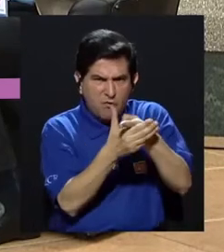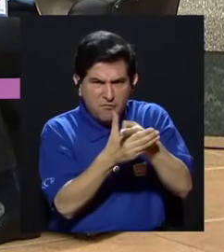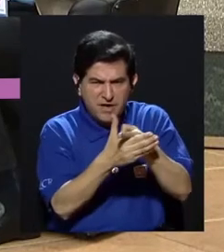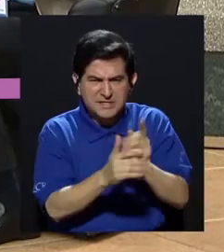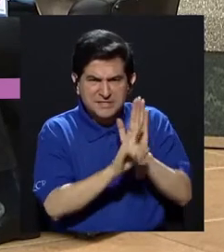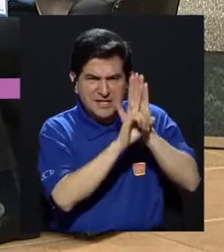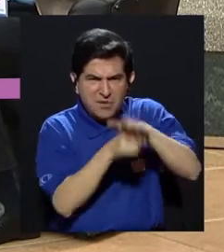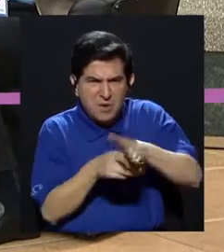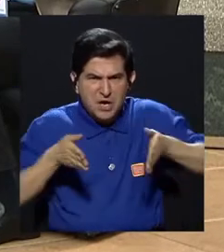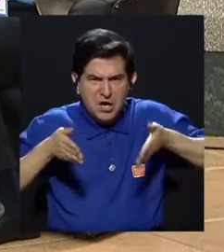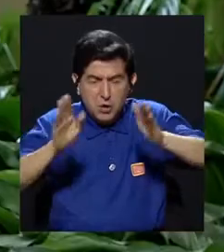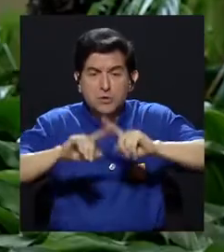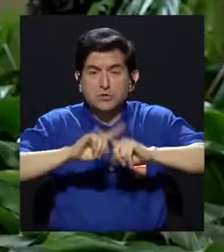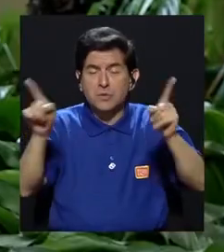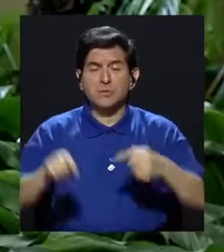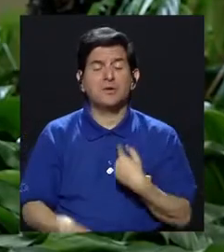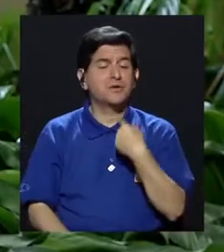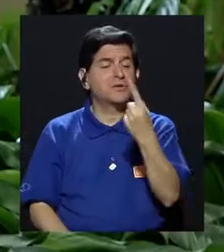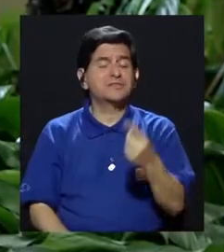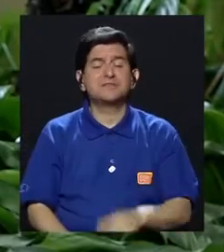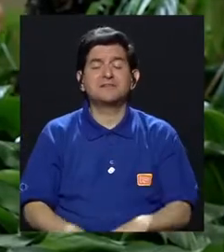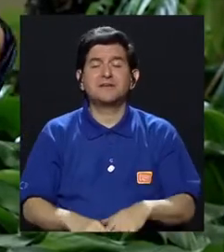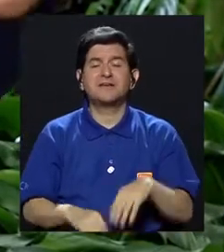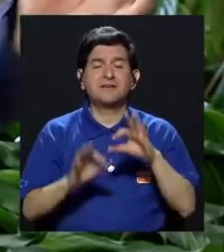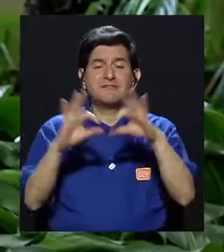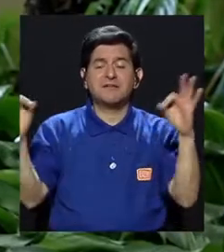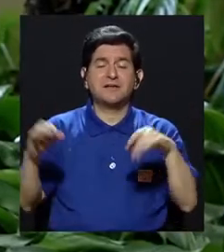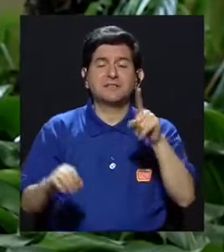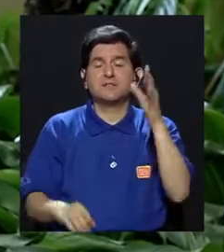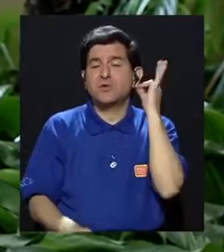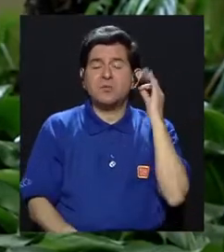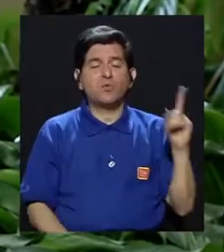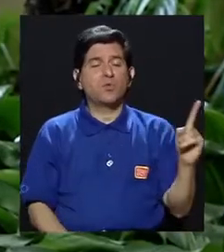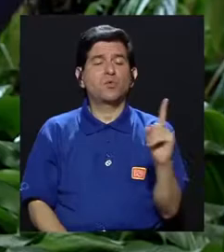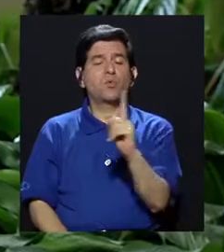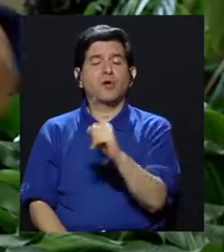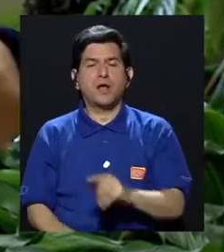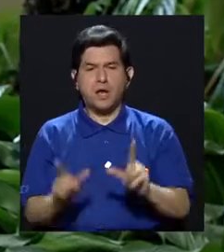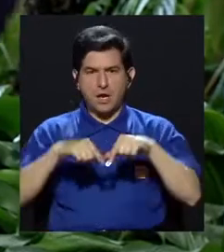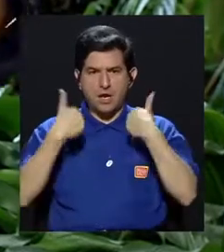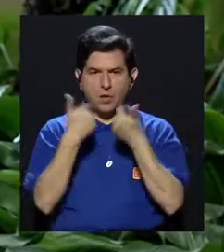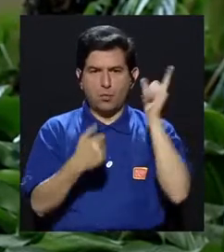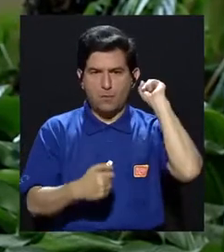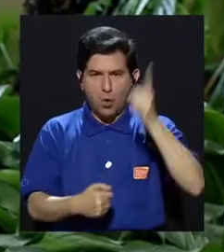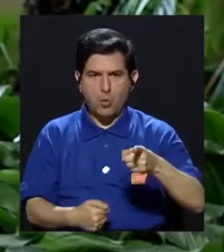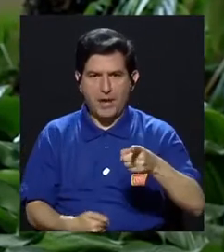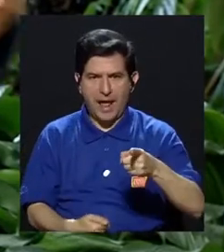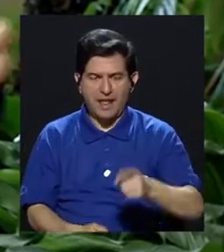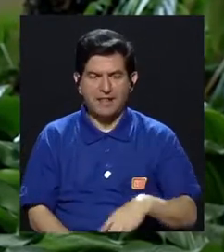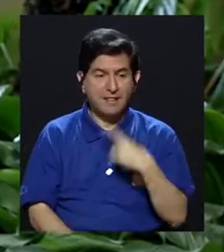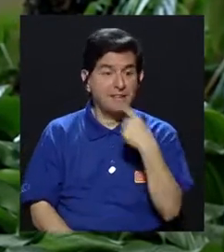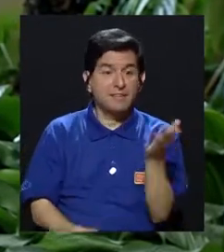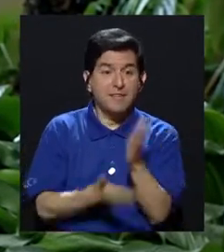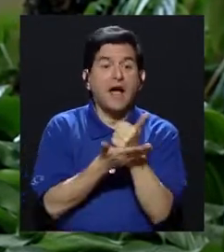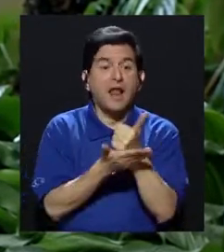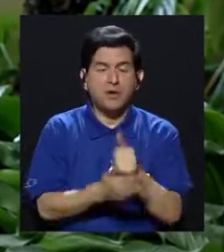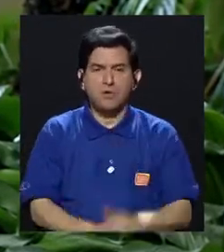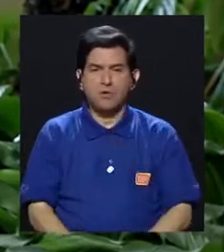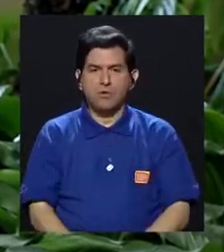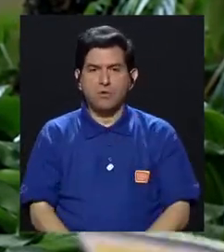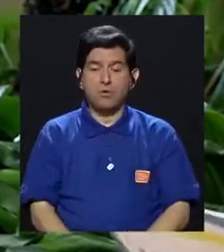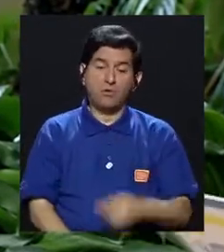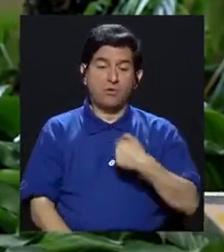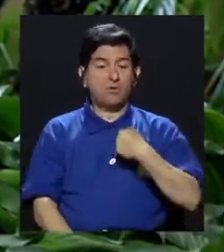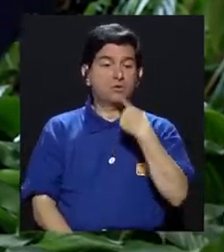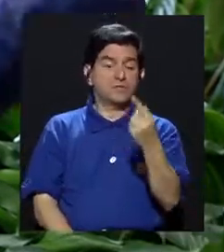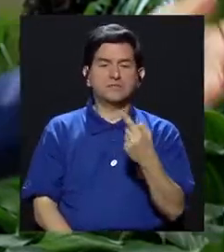de acoso callejero, pero tengo que lanzar un piropo si pasa una muchacha, porque el grupo me obliga, dígale algo, o yo se lo